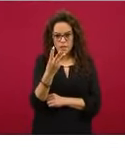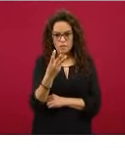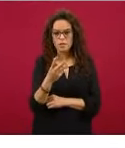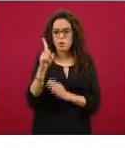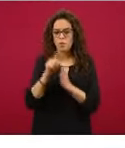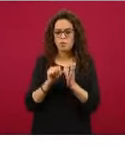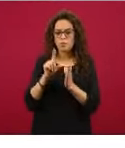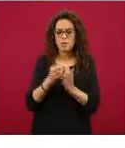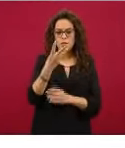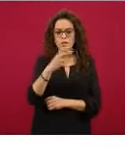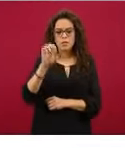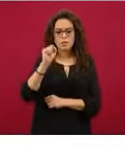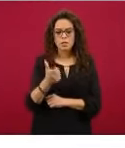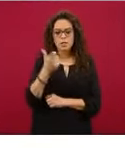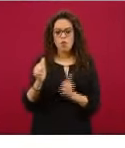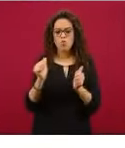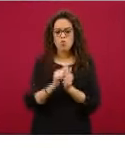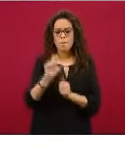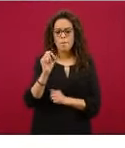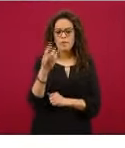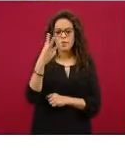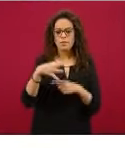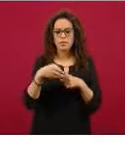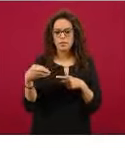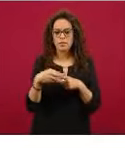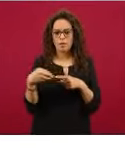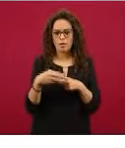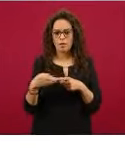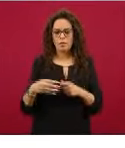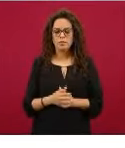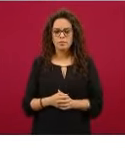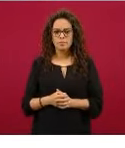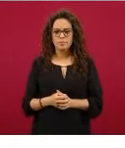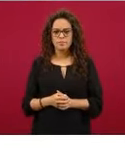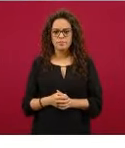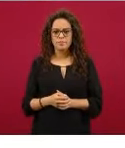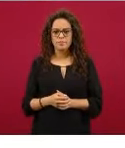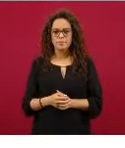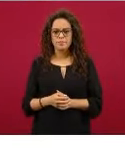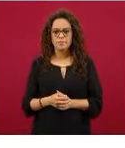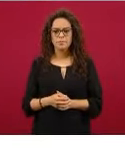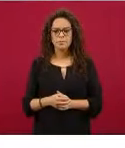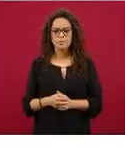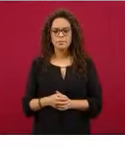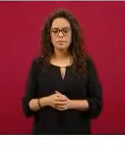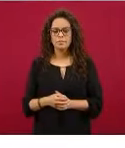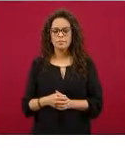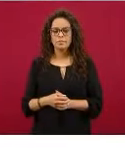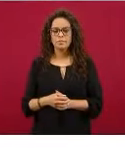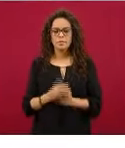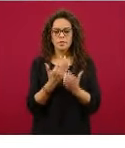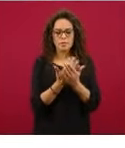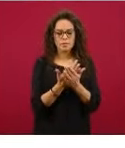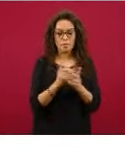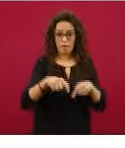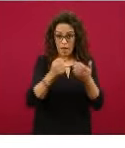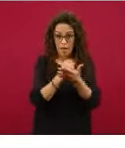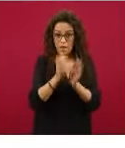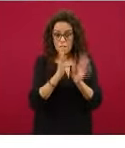360 pesos con 23 centavos después de un periodo de gracia de